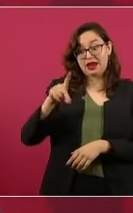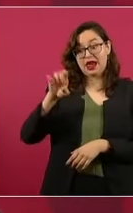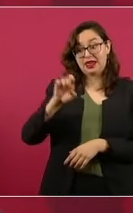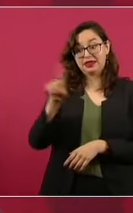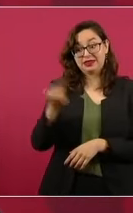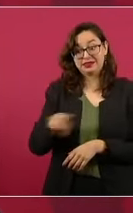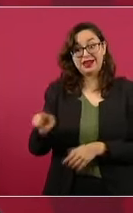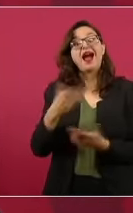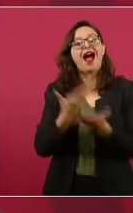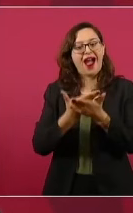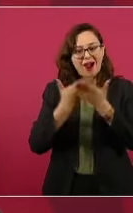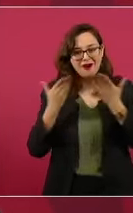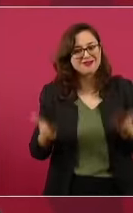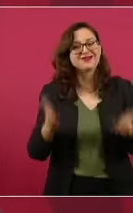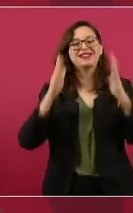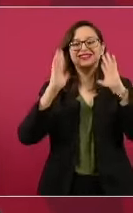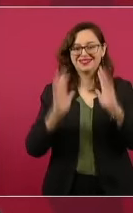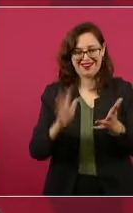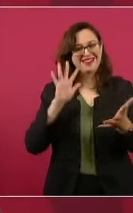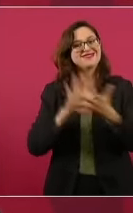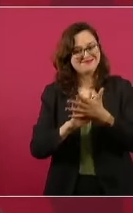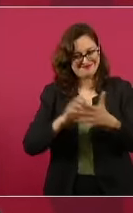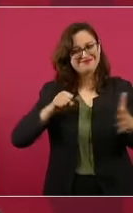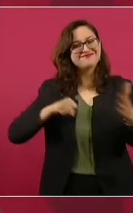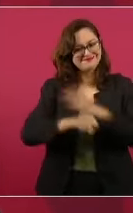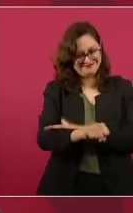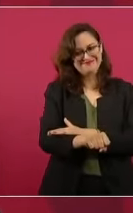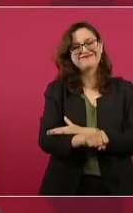porque estos son